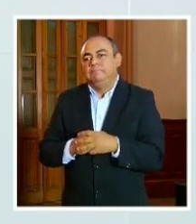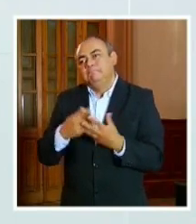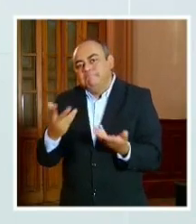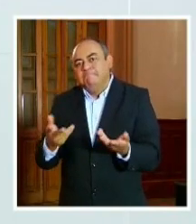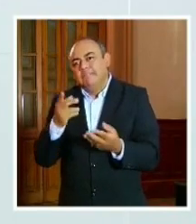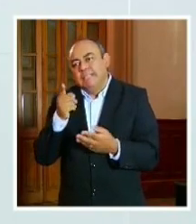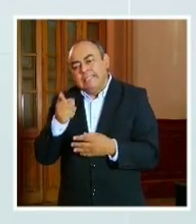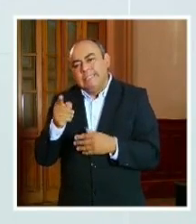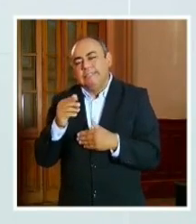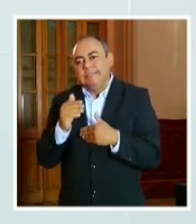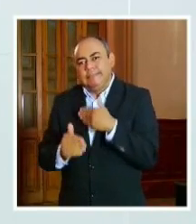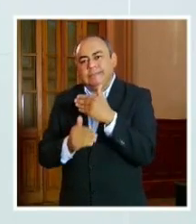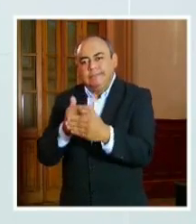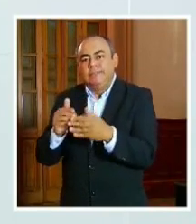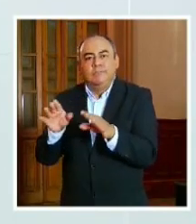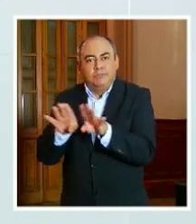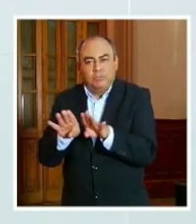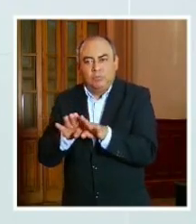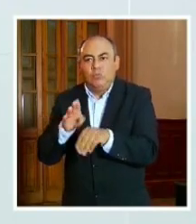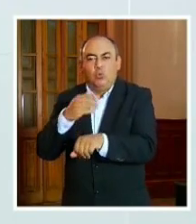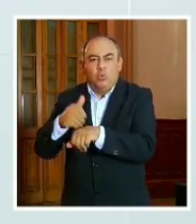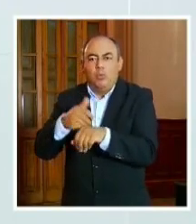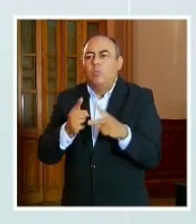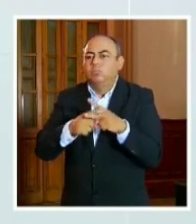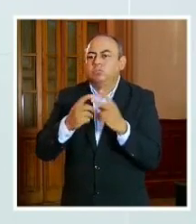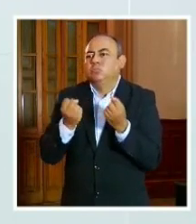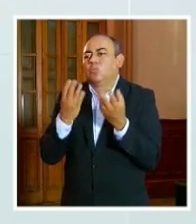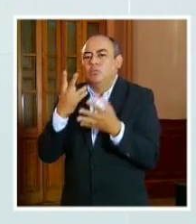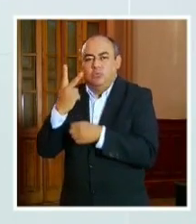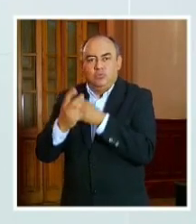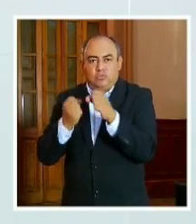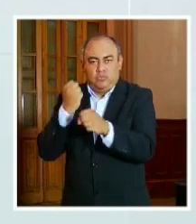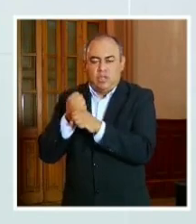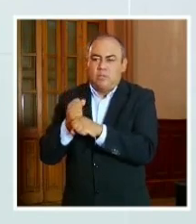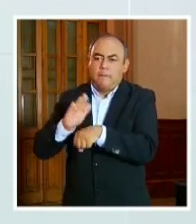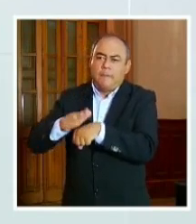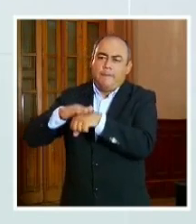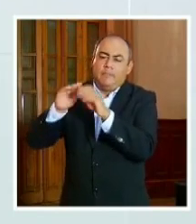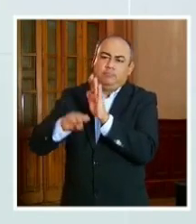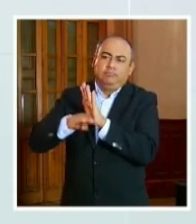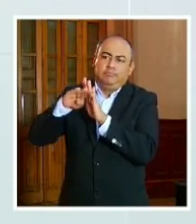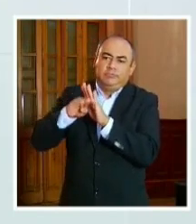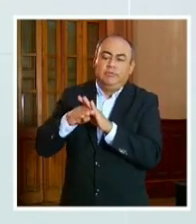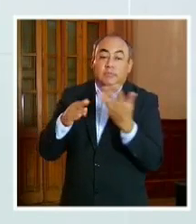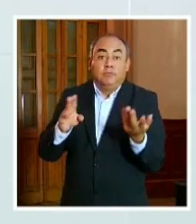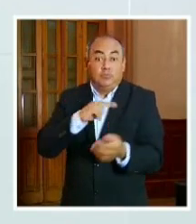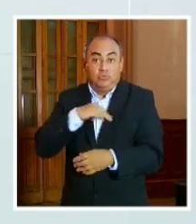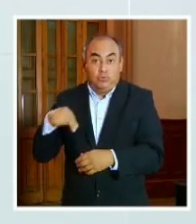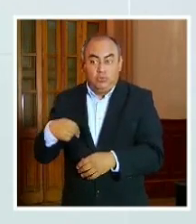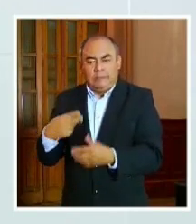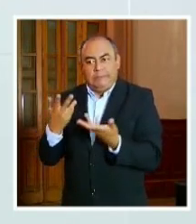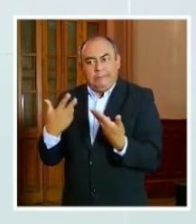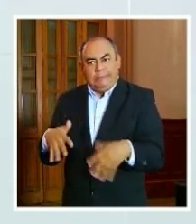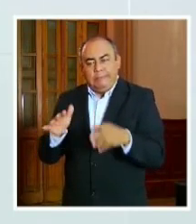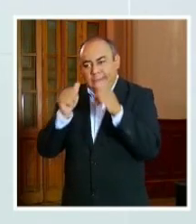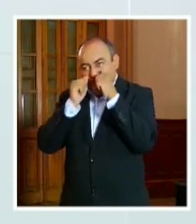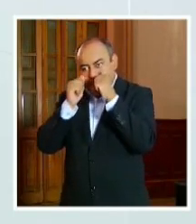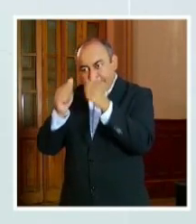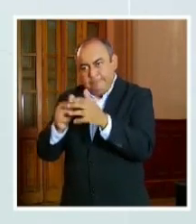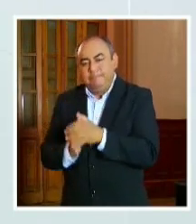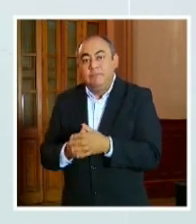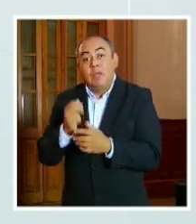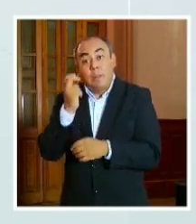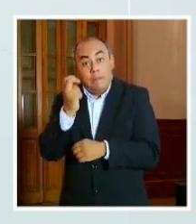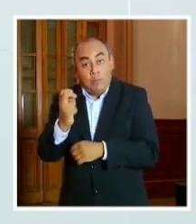número de casos o los ha incrementado durante los últimos 2 años. Estaremos muy atentos, por eso las recomendaciones tienen